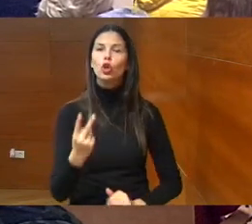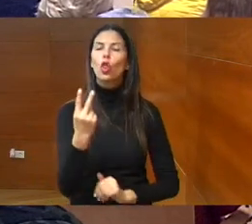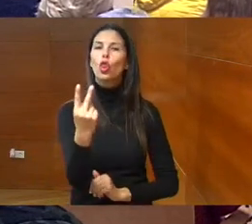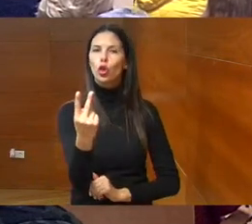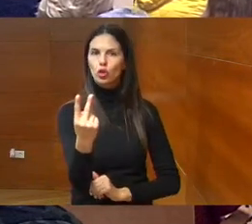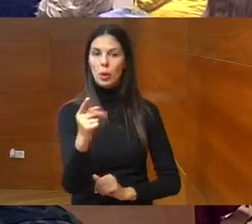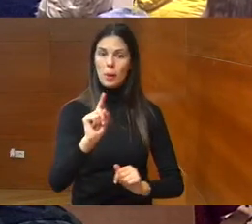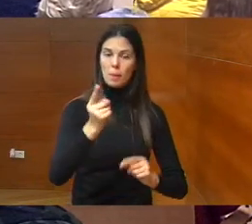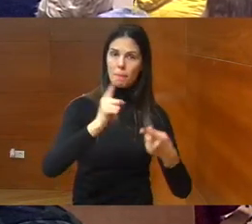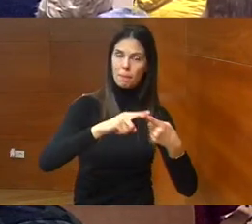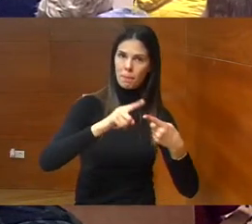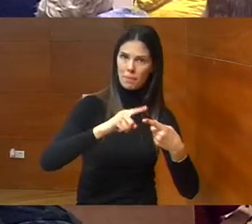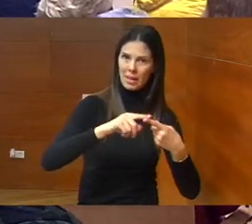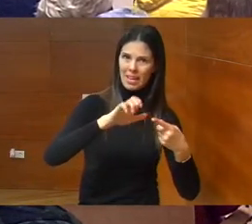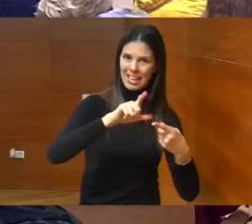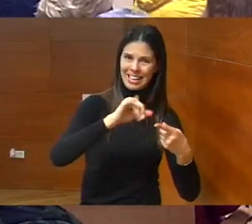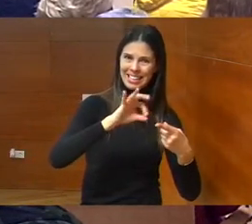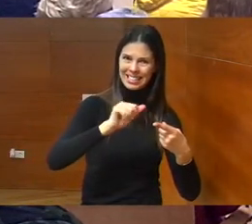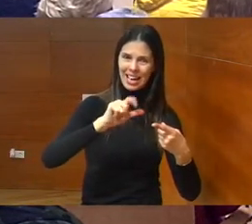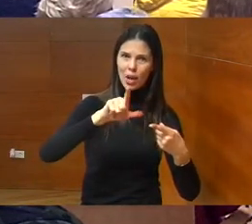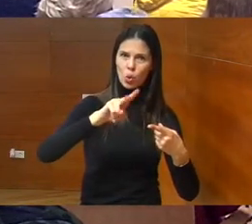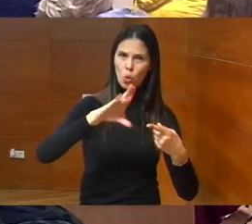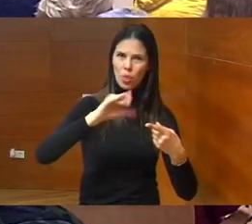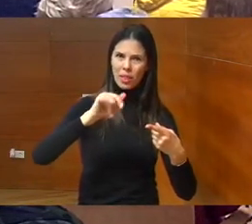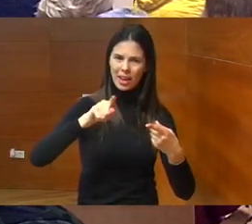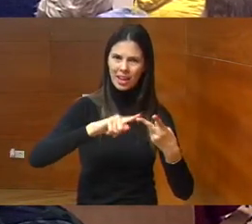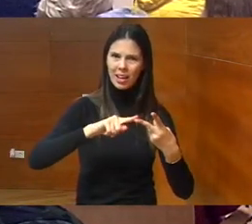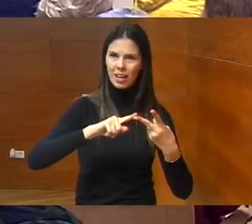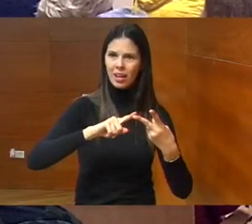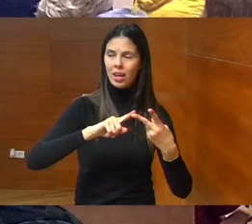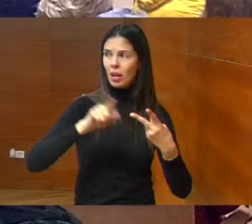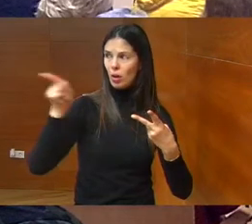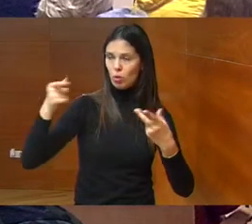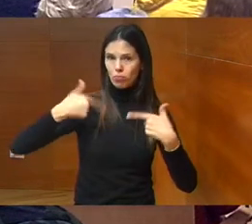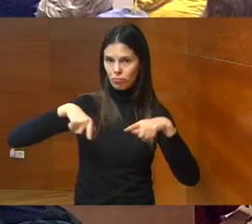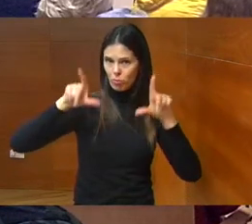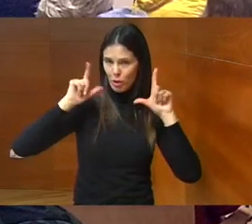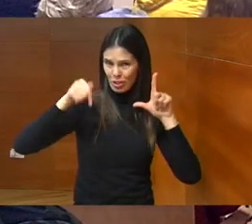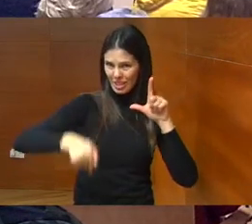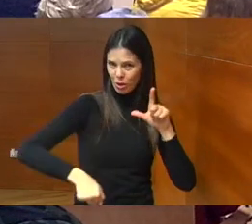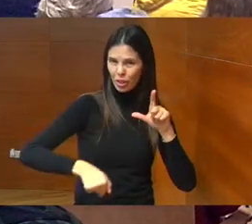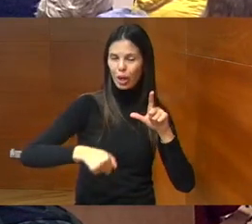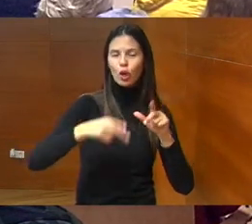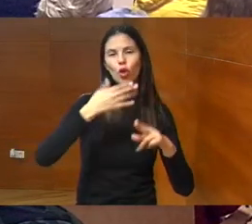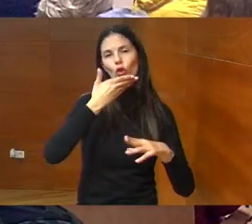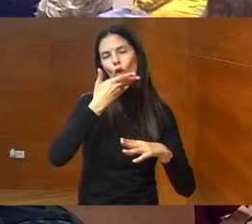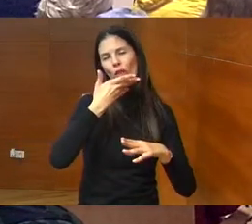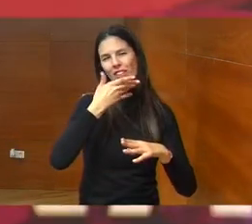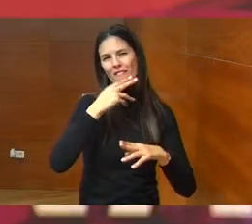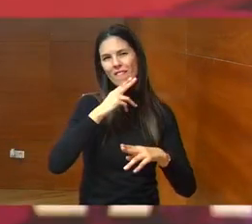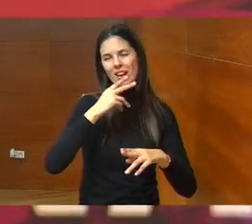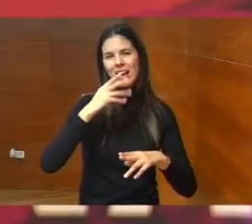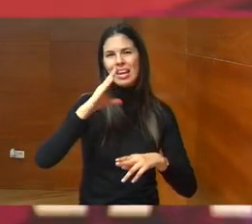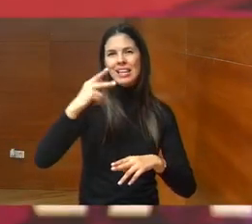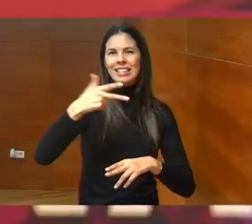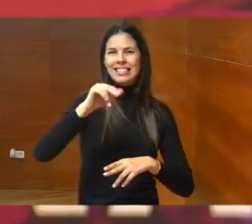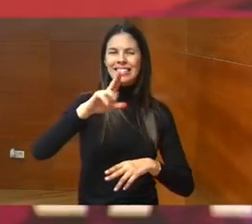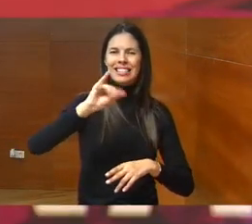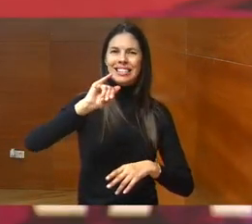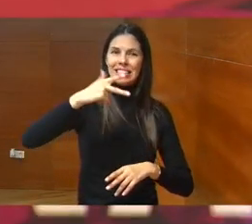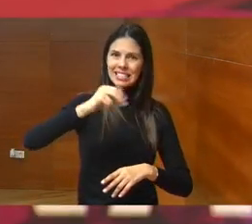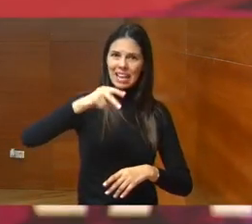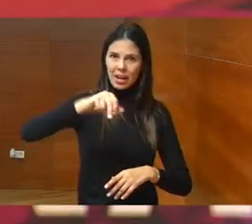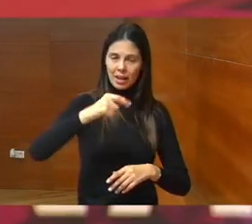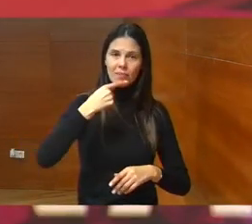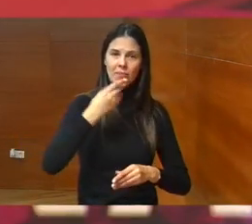primero Elisa Lucía Cecilia que nos concita osea más conocida como chichana que nació un vendedor